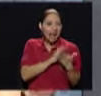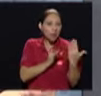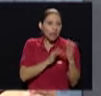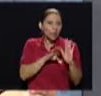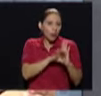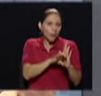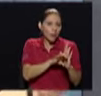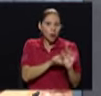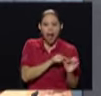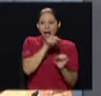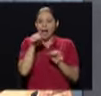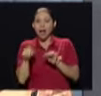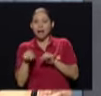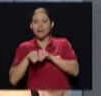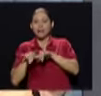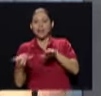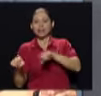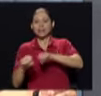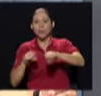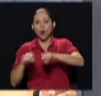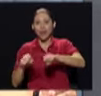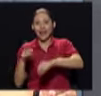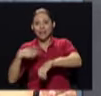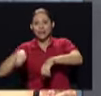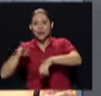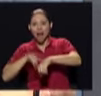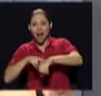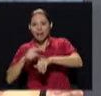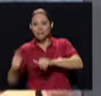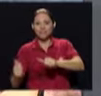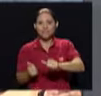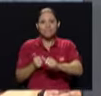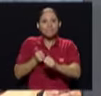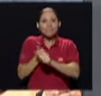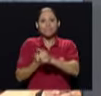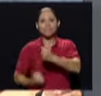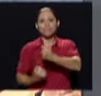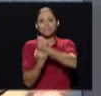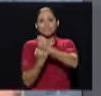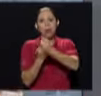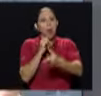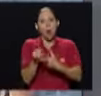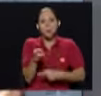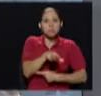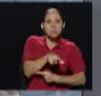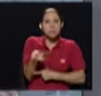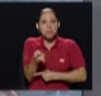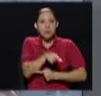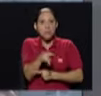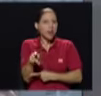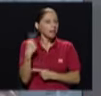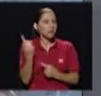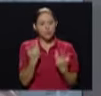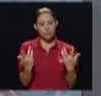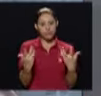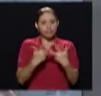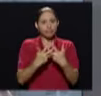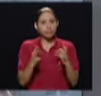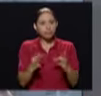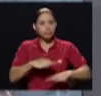estación de la Red Secnológica Nacional que se convierte en un respaldo y viceversa. Entonces, siempre hay